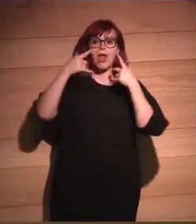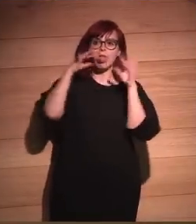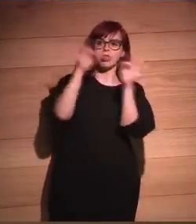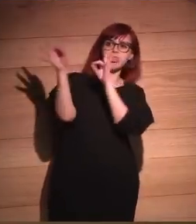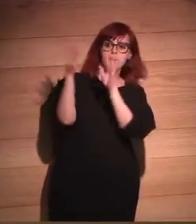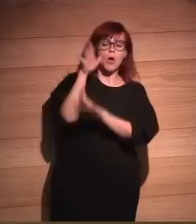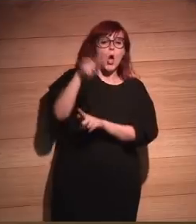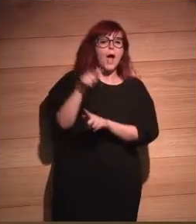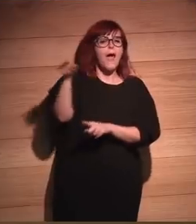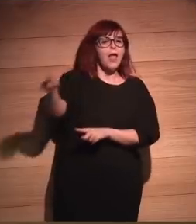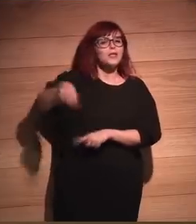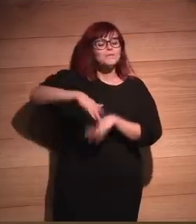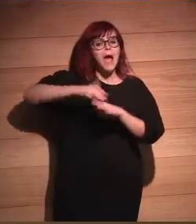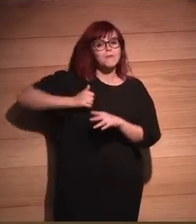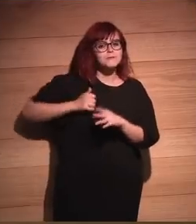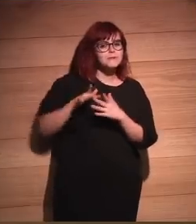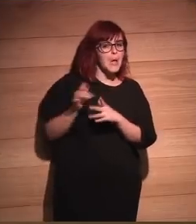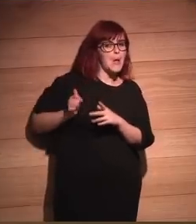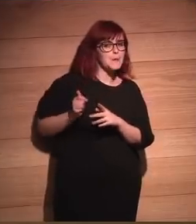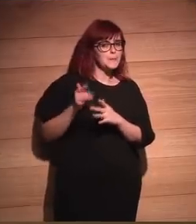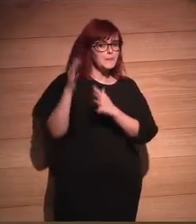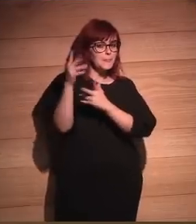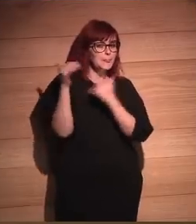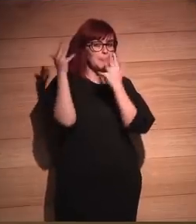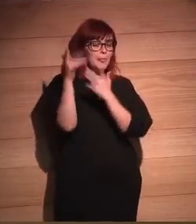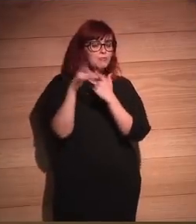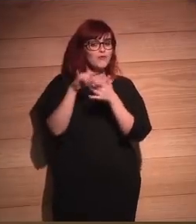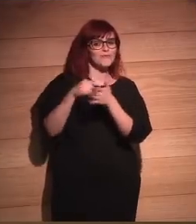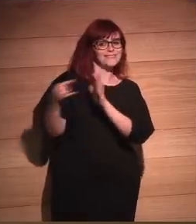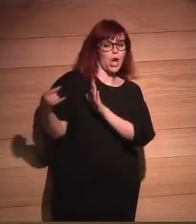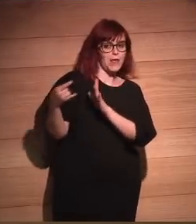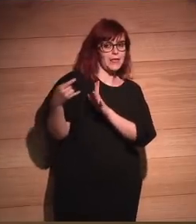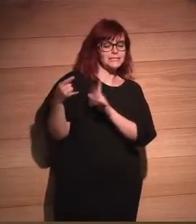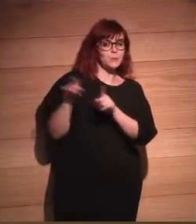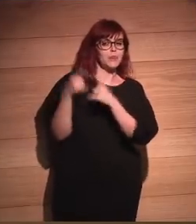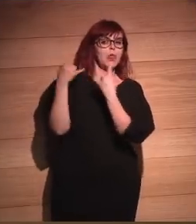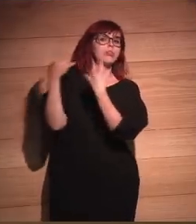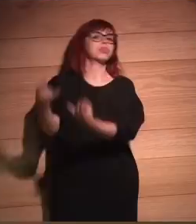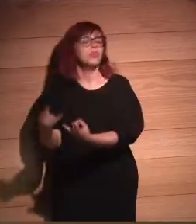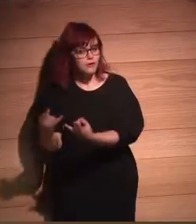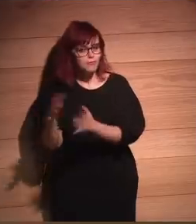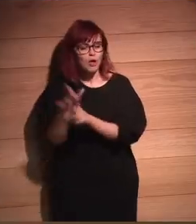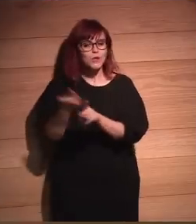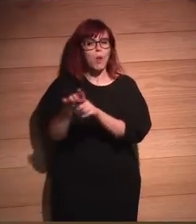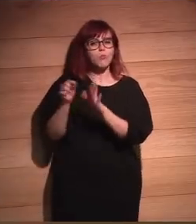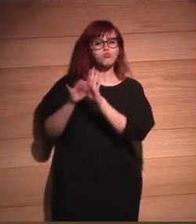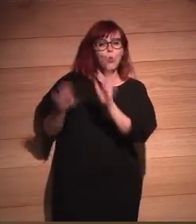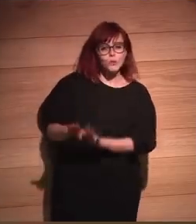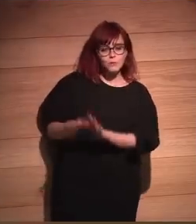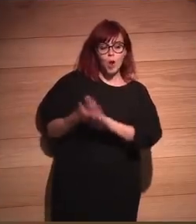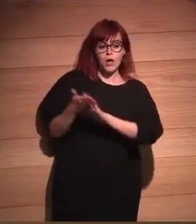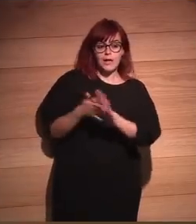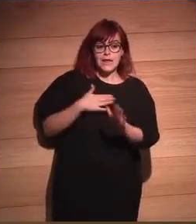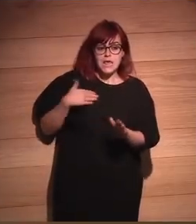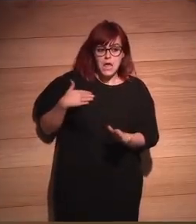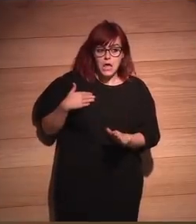pues es simplemente porque se valen de esos nuevos recovecos que les permiten las nuevas tecnologías para acceder, entre otras cosas, al último punto que quería tocar,